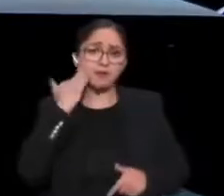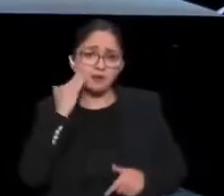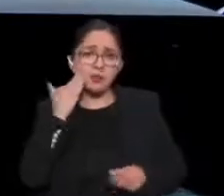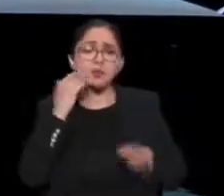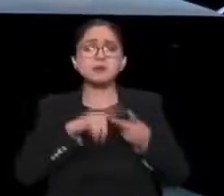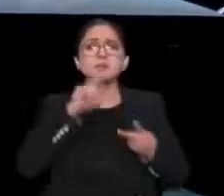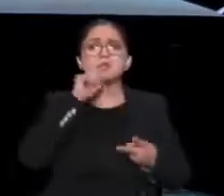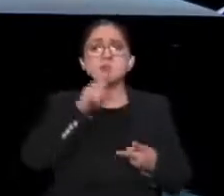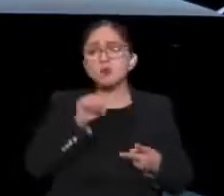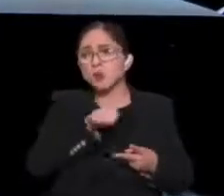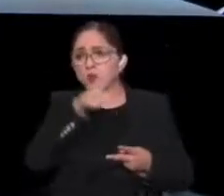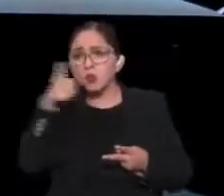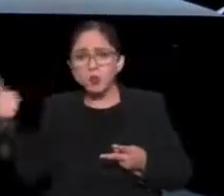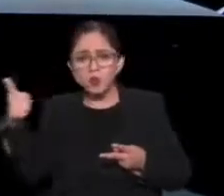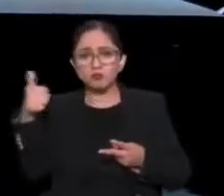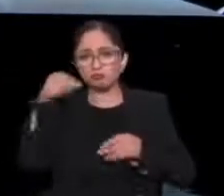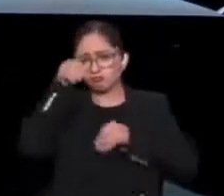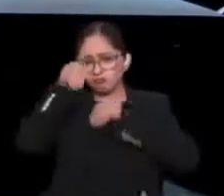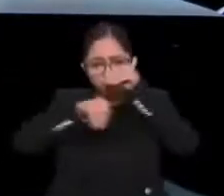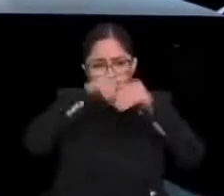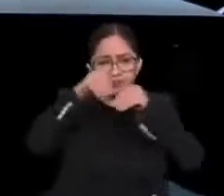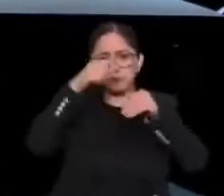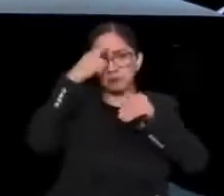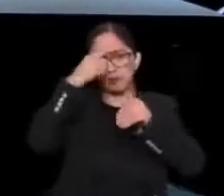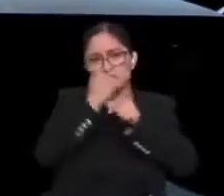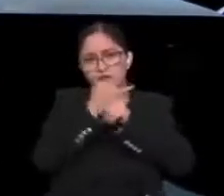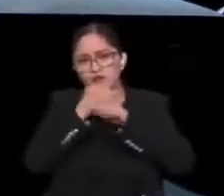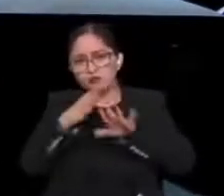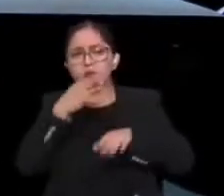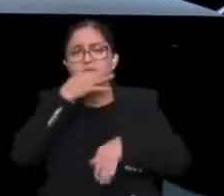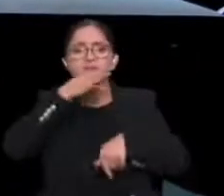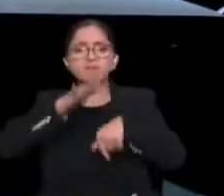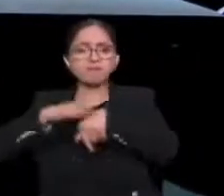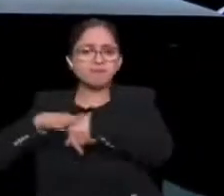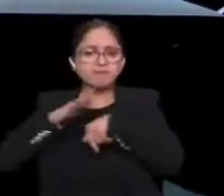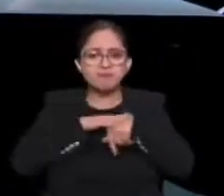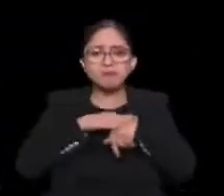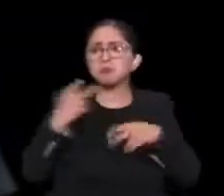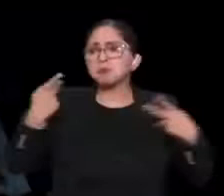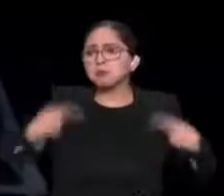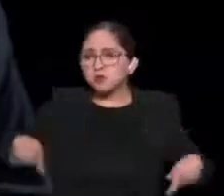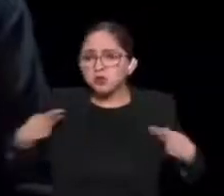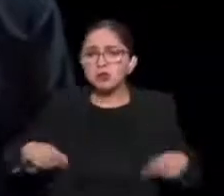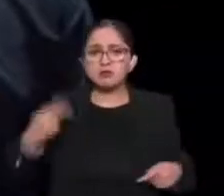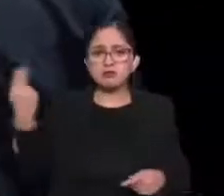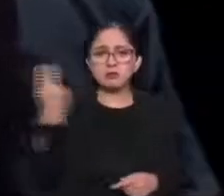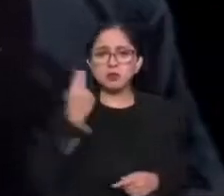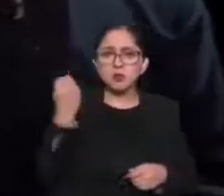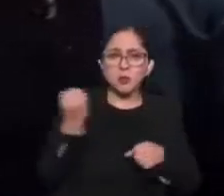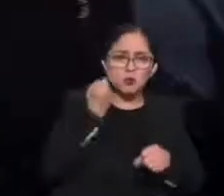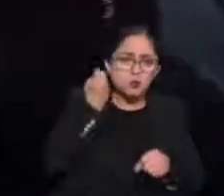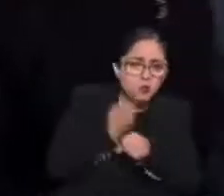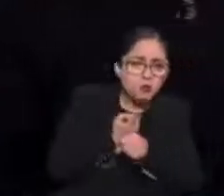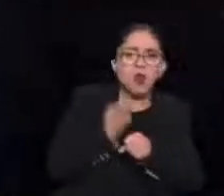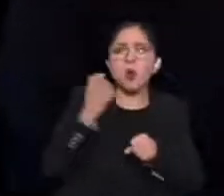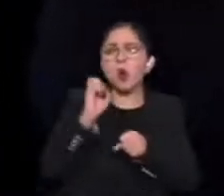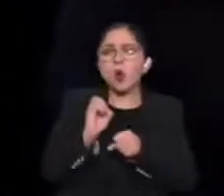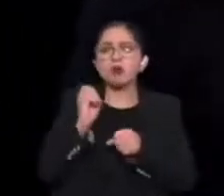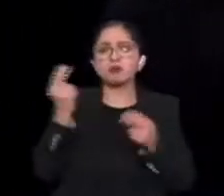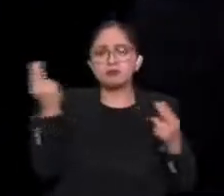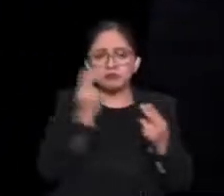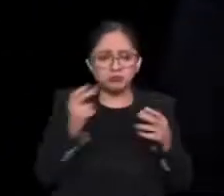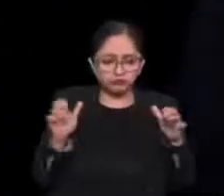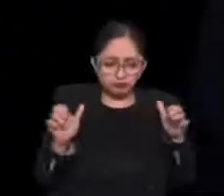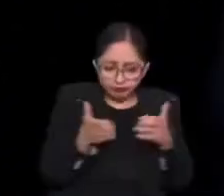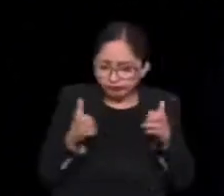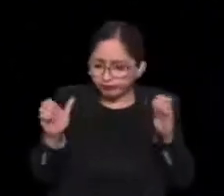y en otras plataformas para ir informando, para ir anunciando voluntarios y de alguna manera concentrar estas